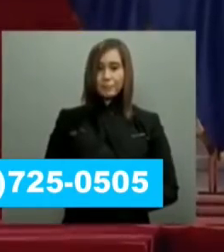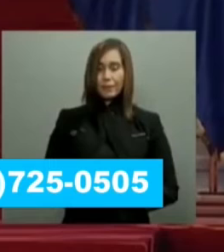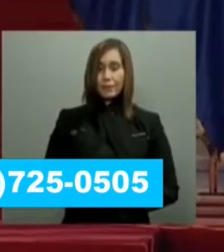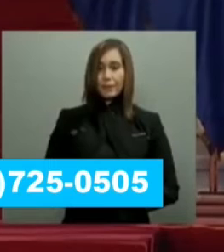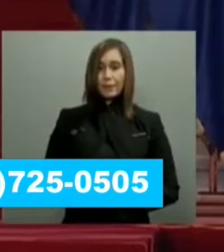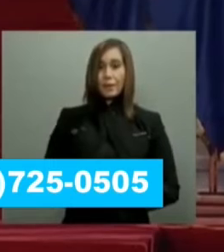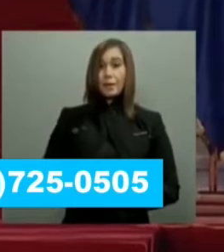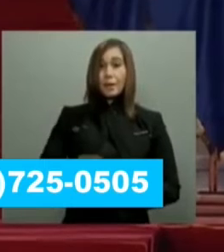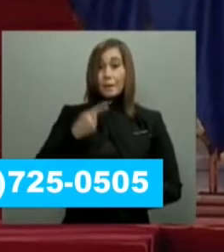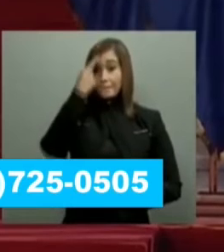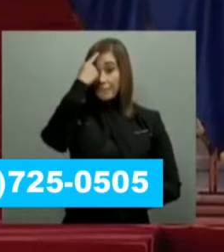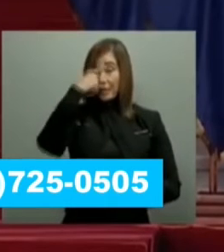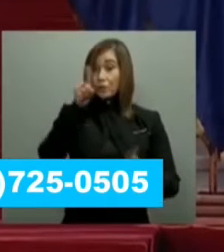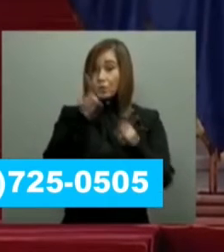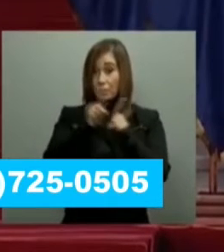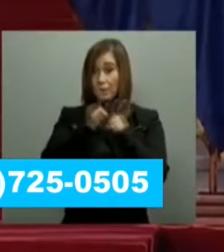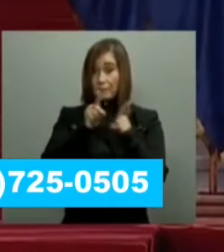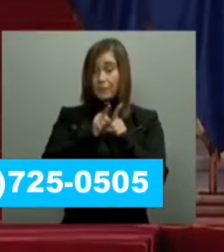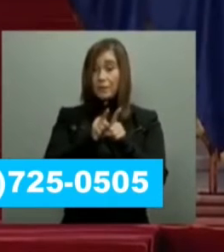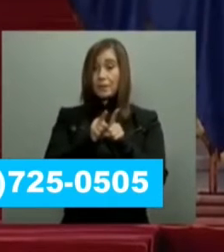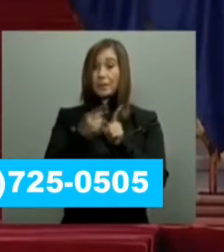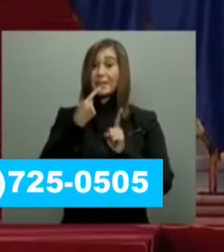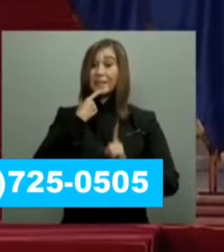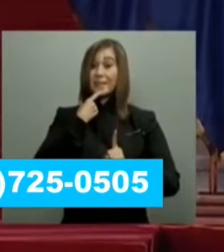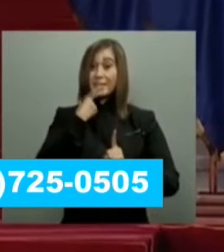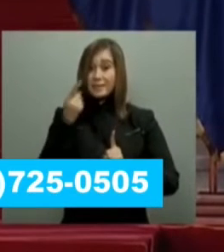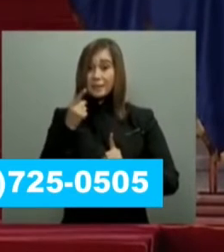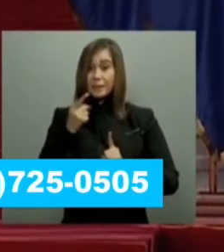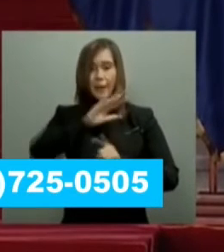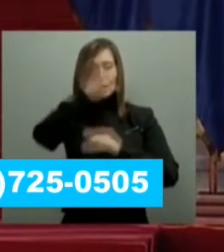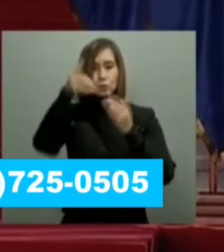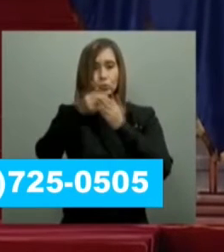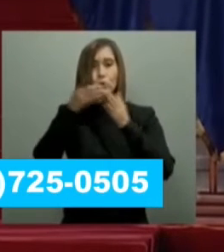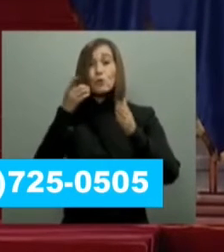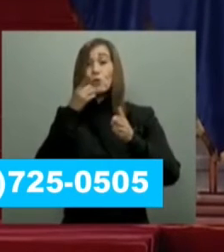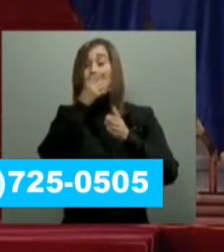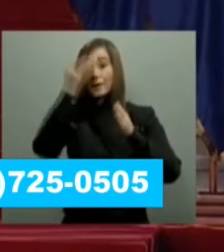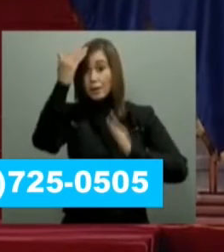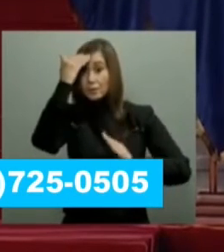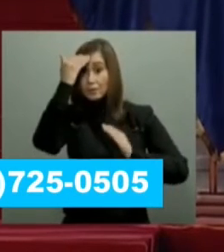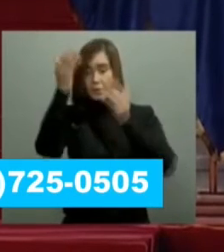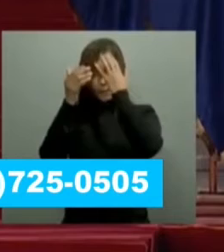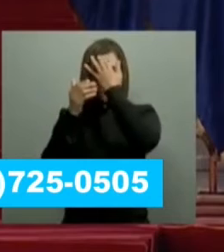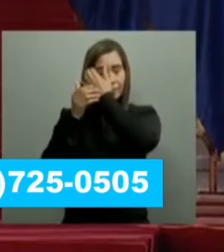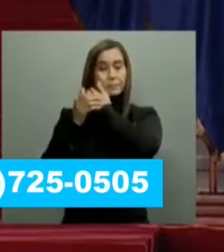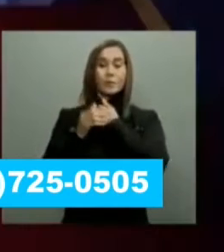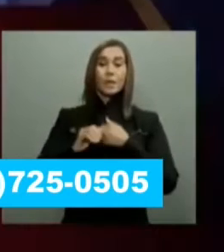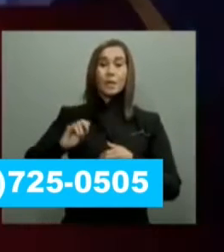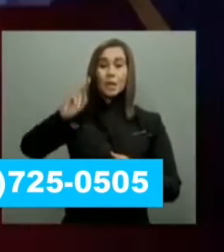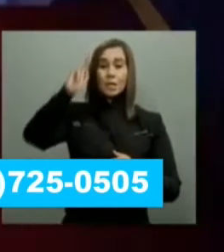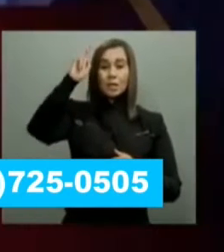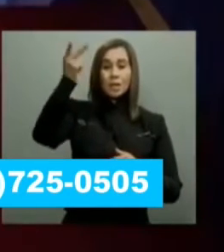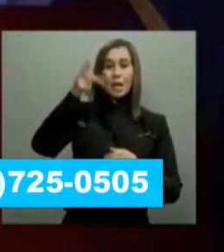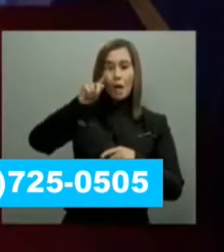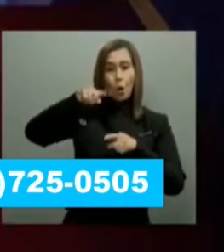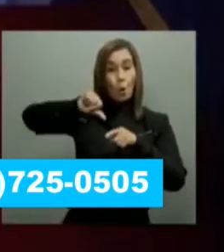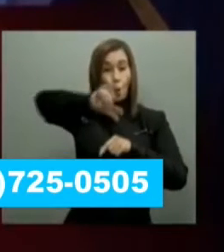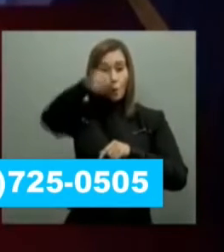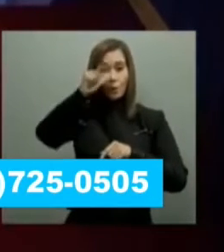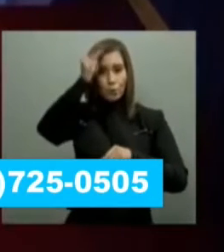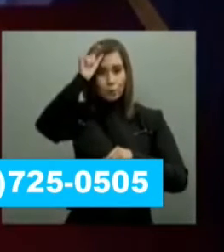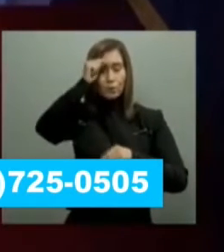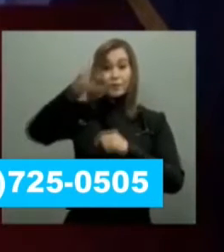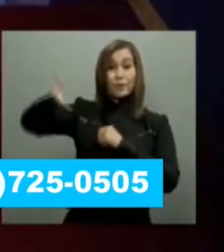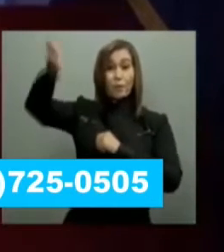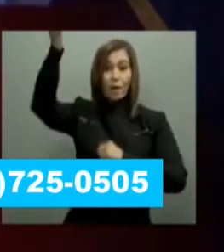el pasado gobierno por que endeudaron el país todavía un año es que préstamo para hacer cualquier cosa entonces lo que estaban